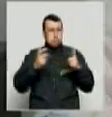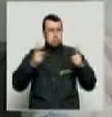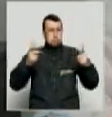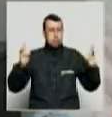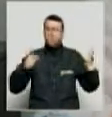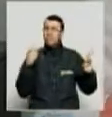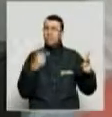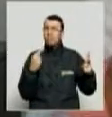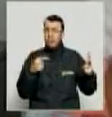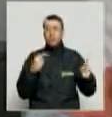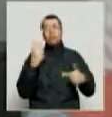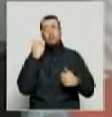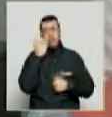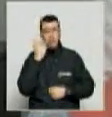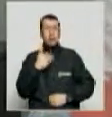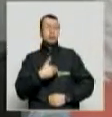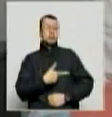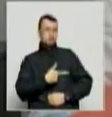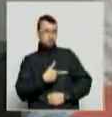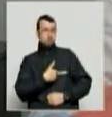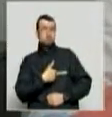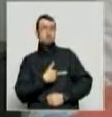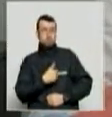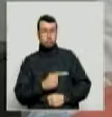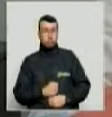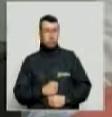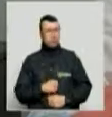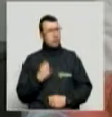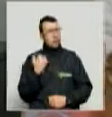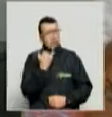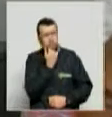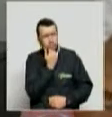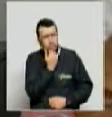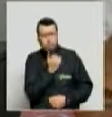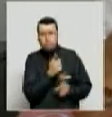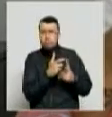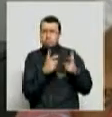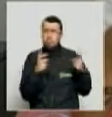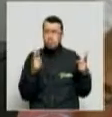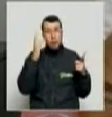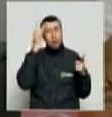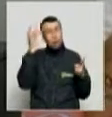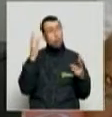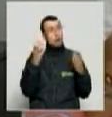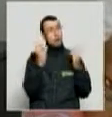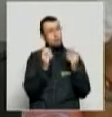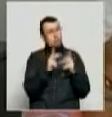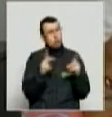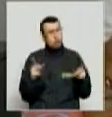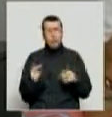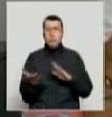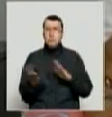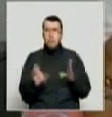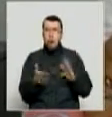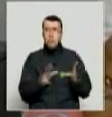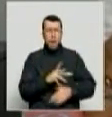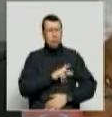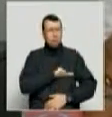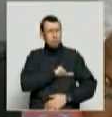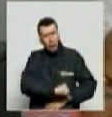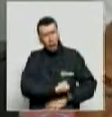cardiovascular. ¿Qué es lo que está pasando? ¿Por qué se nos está muriendo tantas